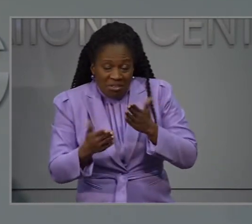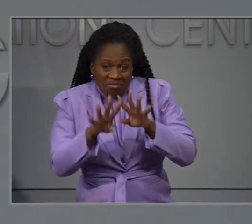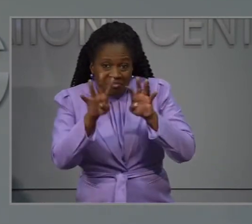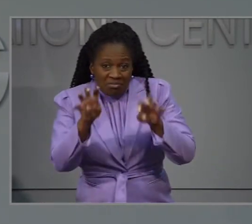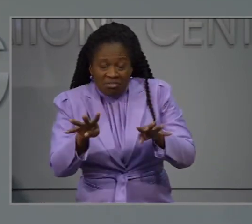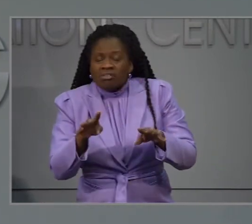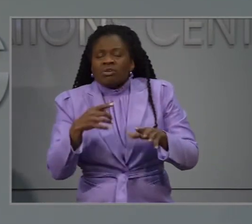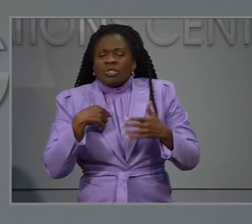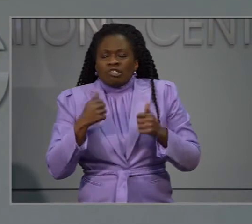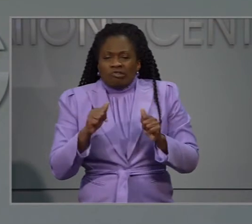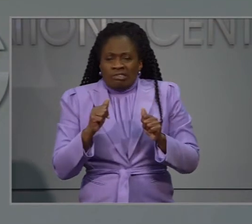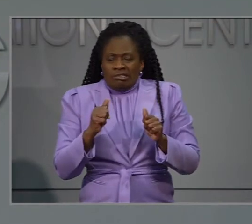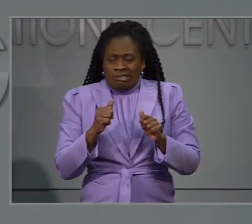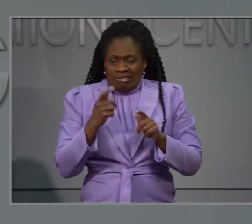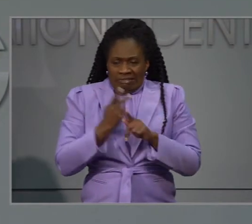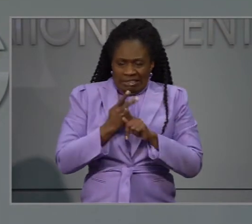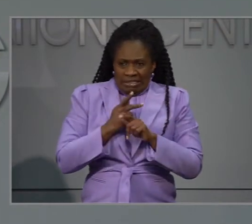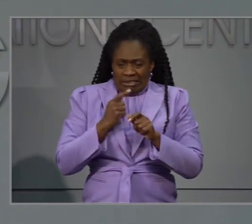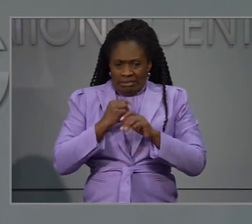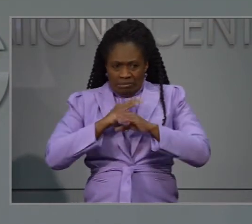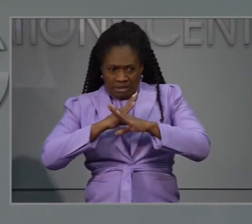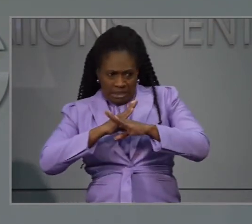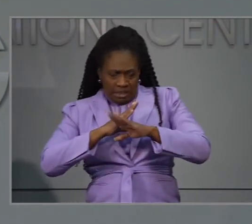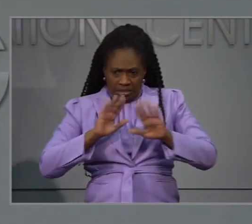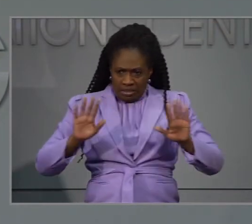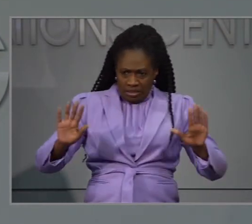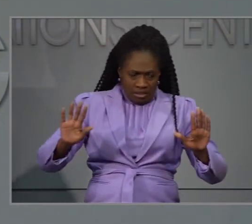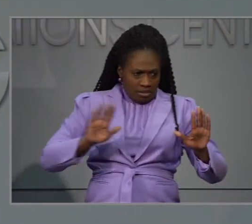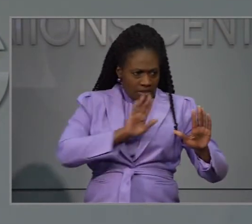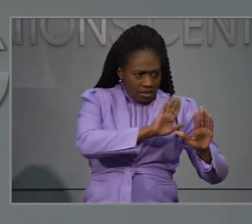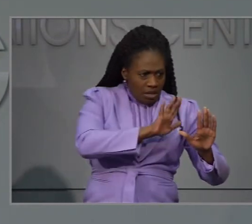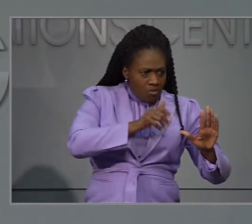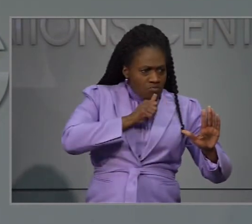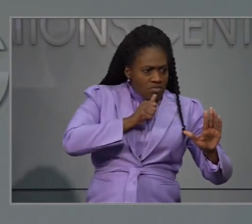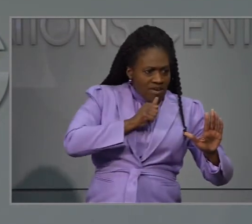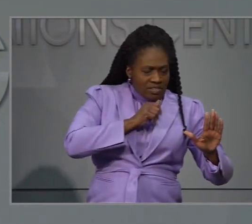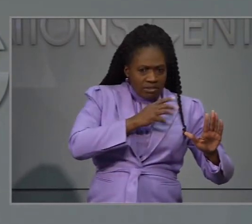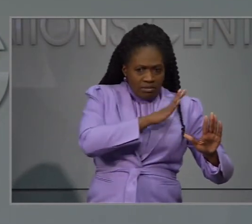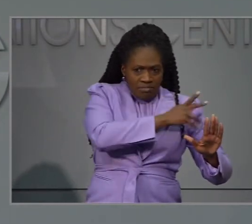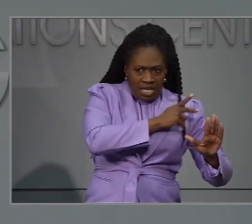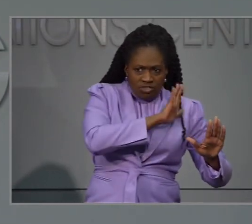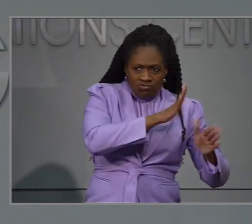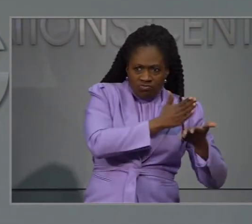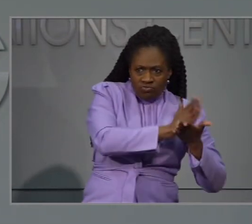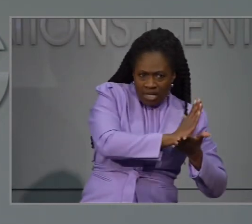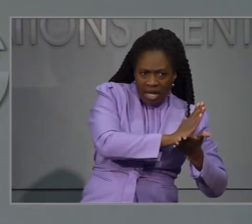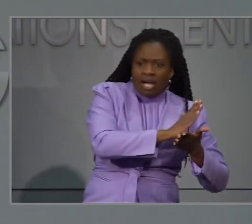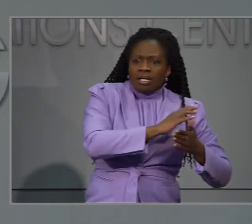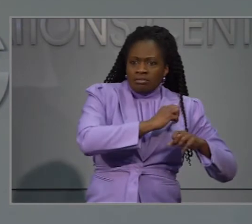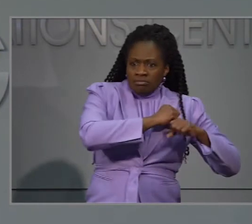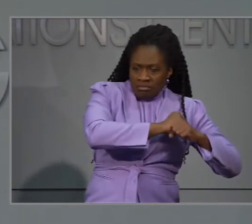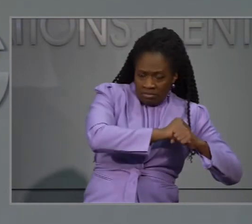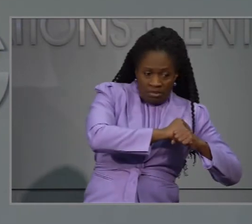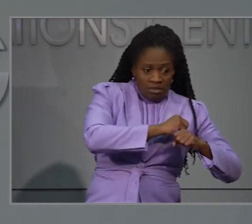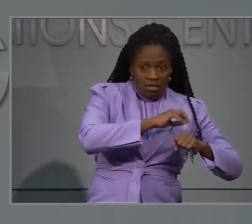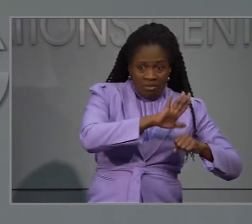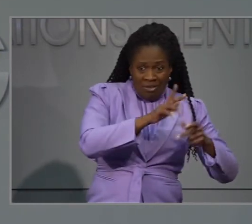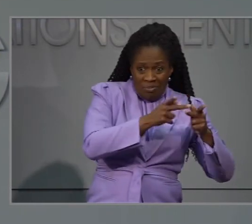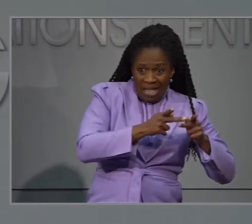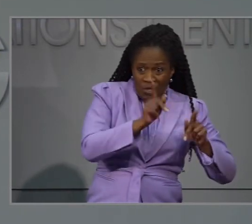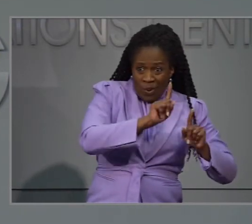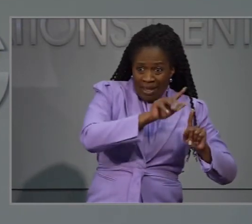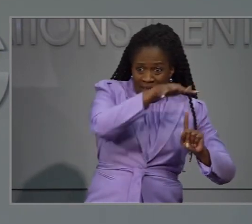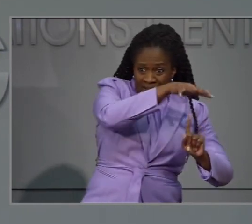o en otros así que estamos tratando de equilibrar lo adecuado entre proteger la privacidad del paciente y la